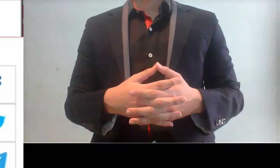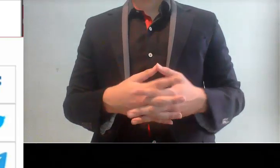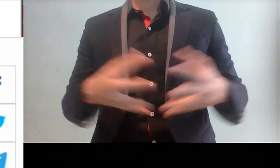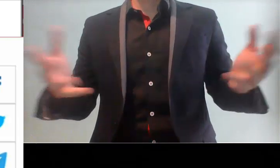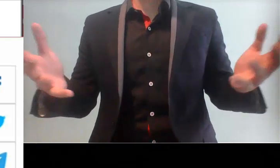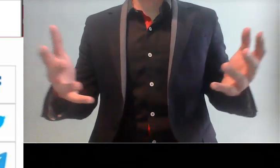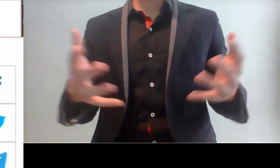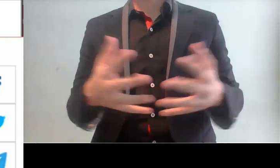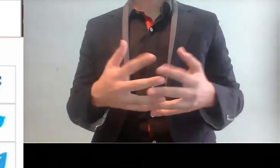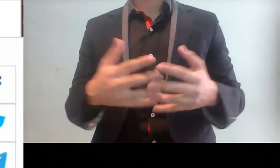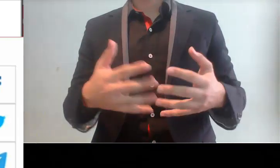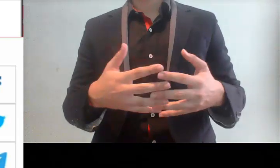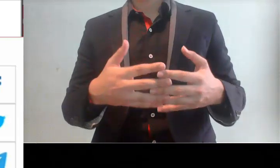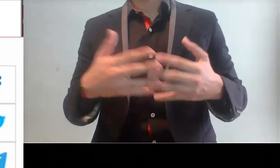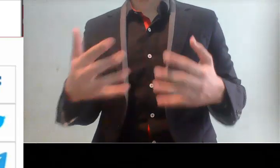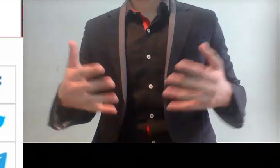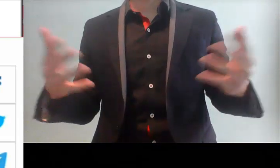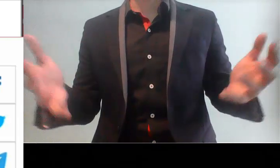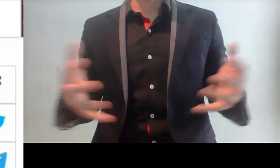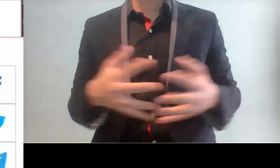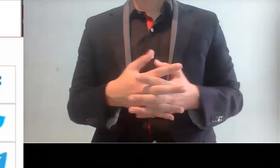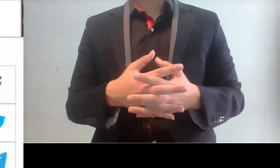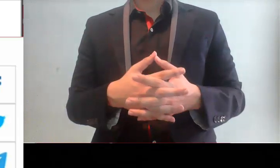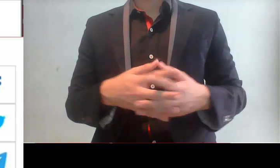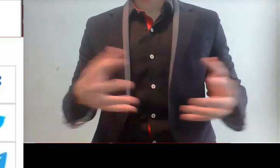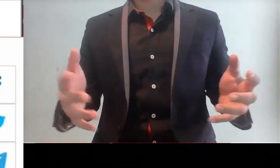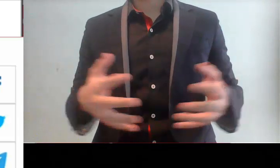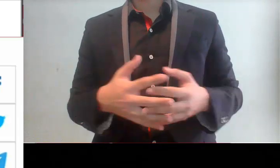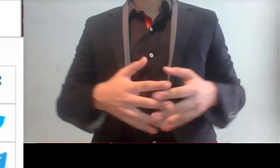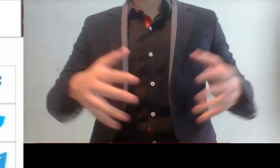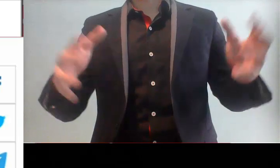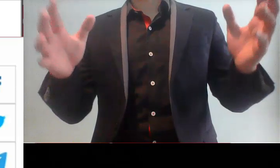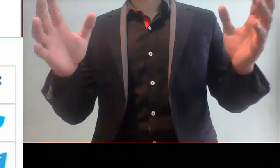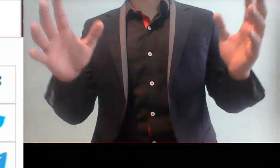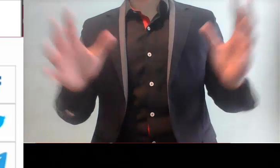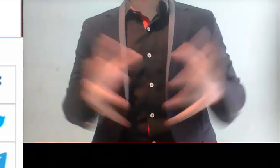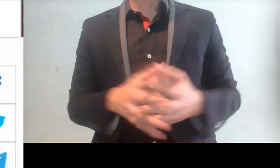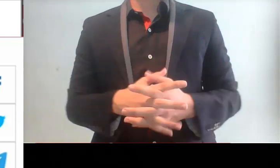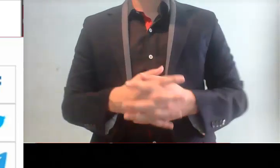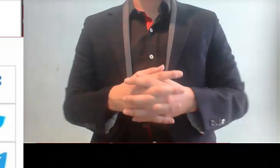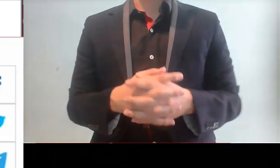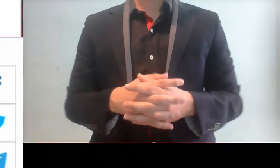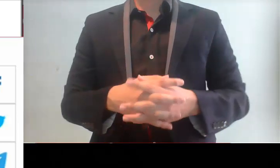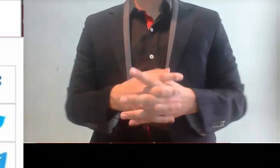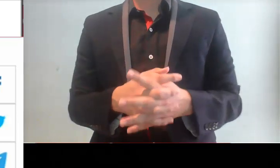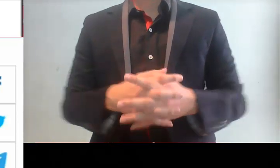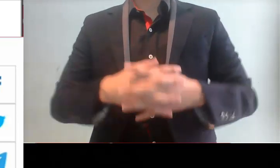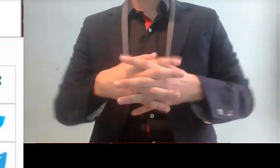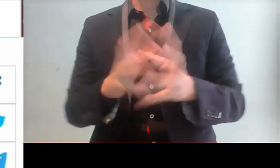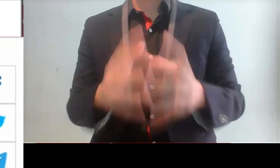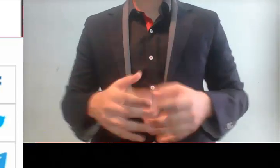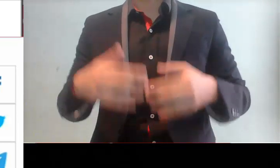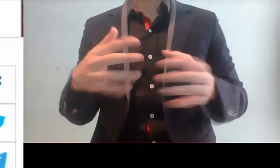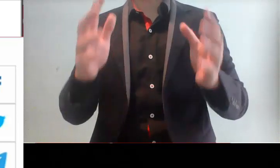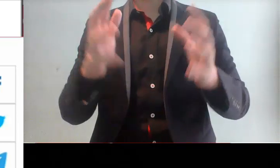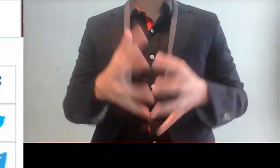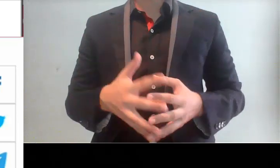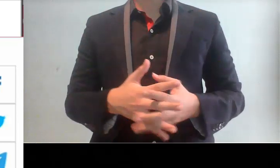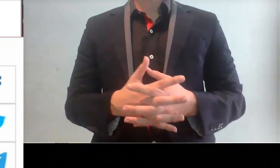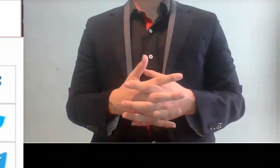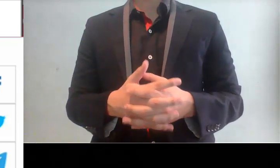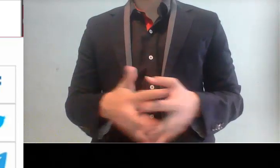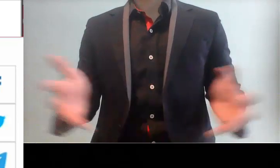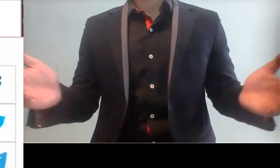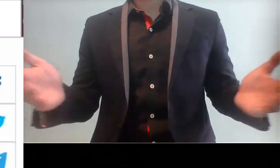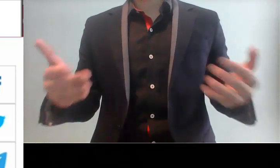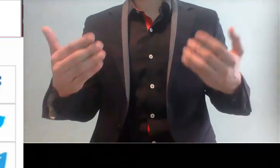app no sirve para nada, tiene huecos de seguridad hasta más no poder, ahora quiera crear esto cuando básicamente no tienen la capacidad en